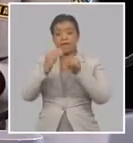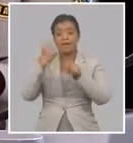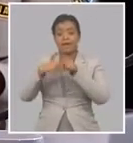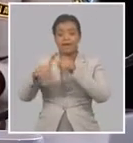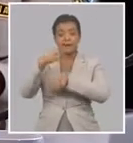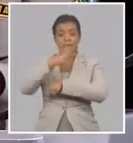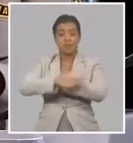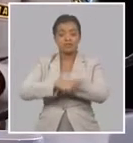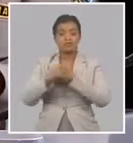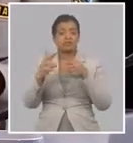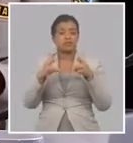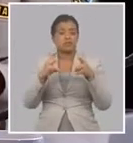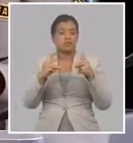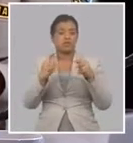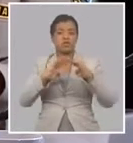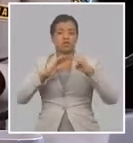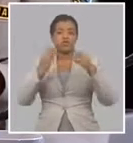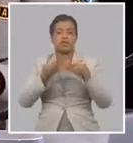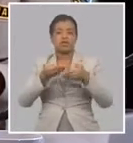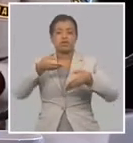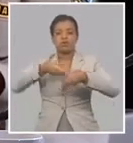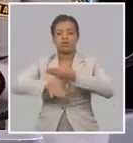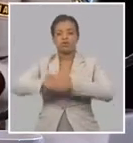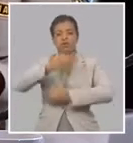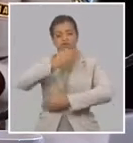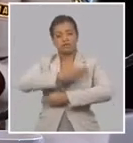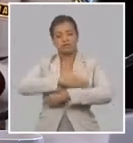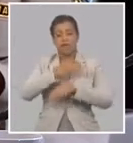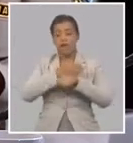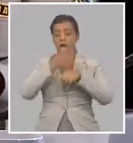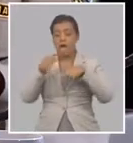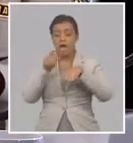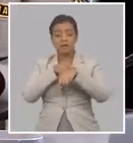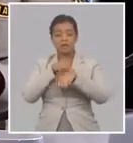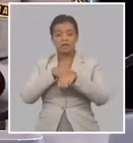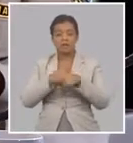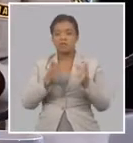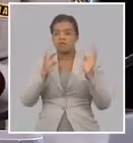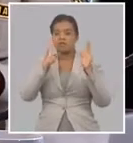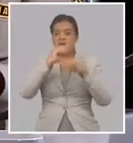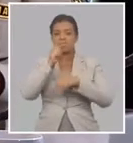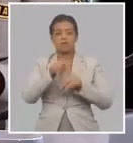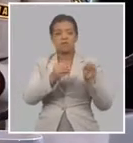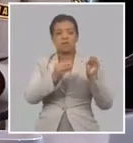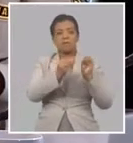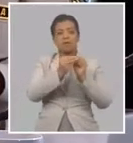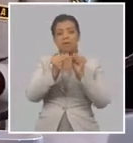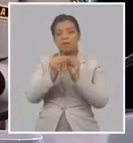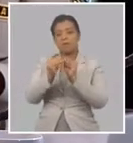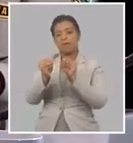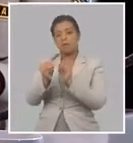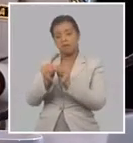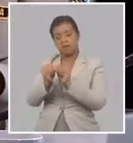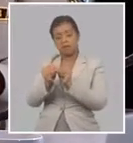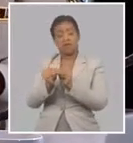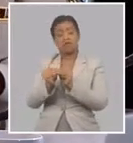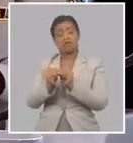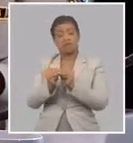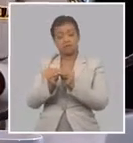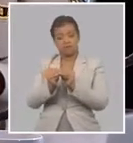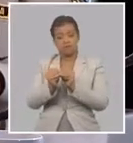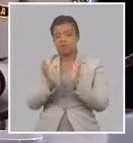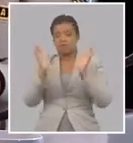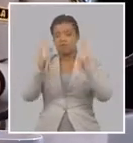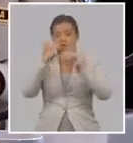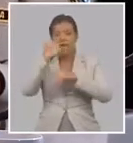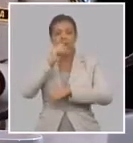resultaba eso todos han pasado por la frontera hasta ahora no tenemos ningún caso que realmente hayamos tenido un contagio ni en nuestras fuerzas